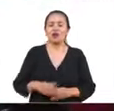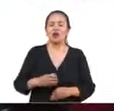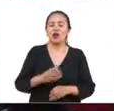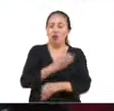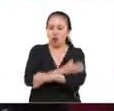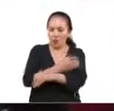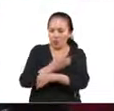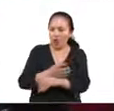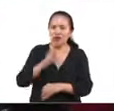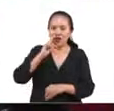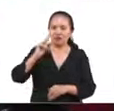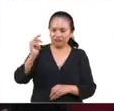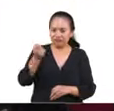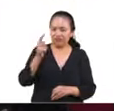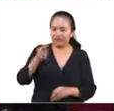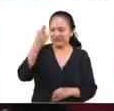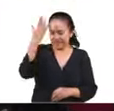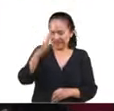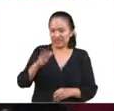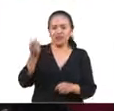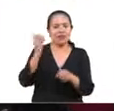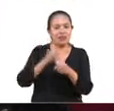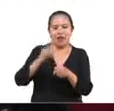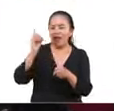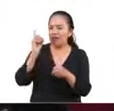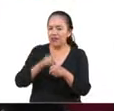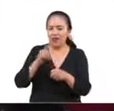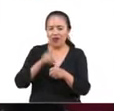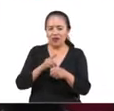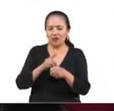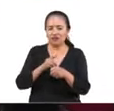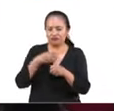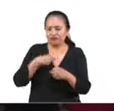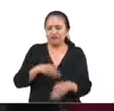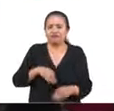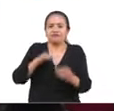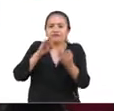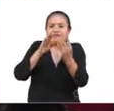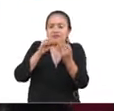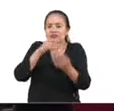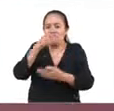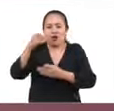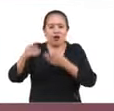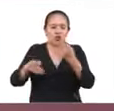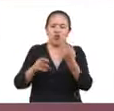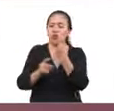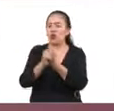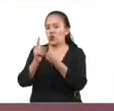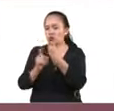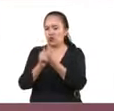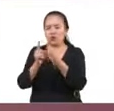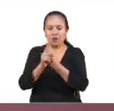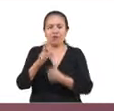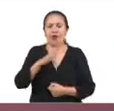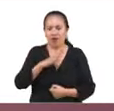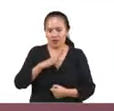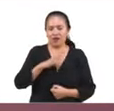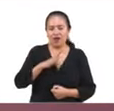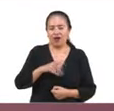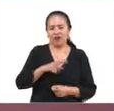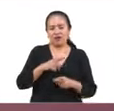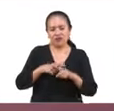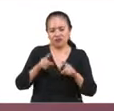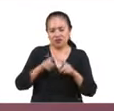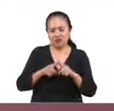compañeras técnicas, porque son las que día a día se enfrentan o nos enfrentamos a todas las adversidades y circunstancias en los